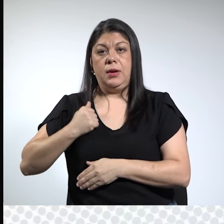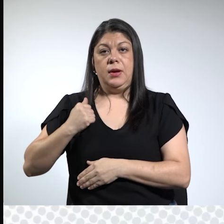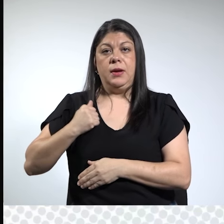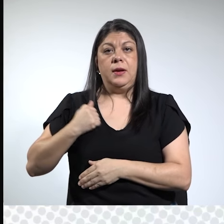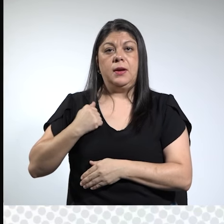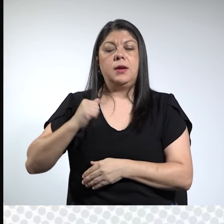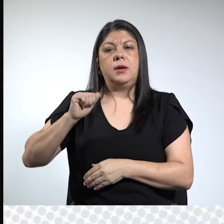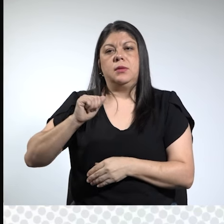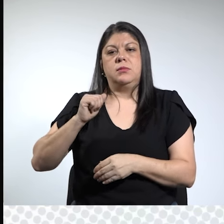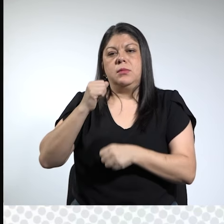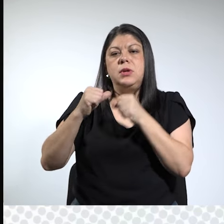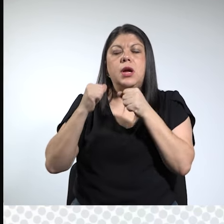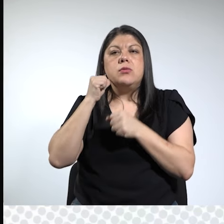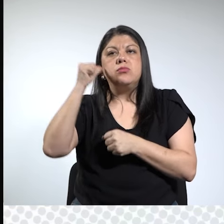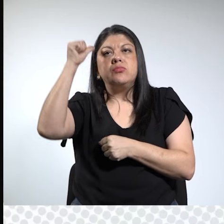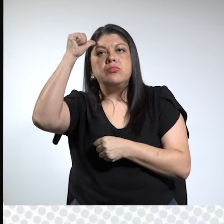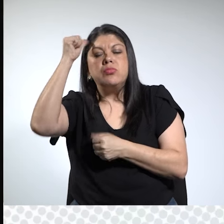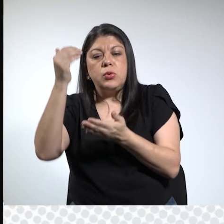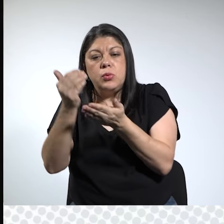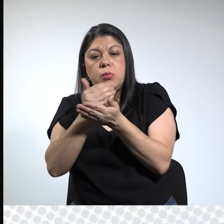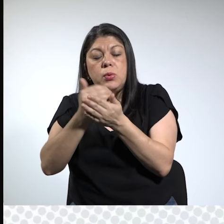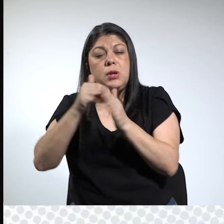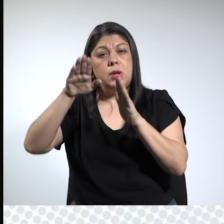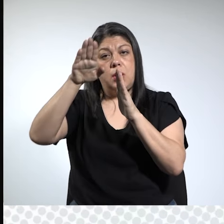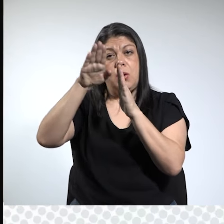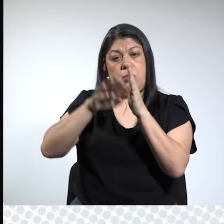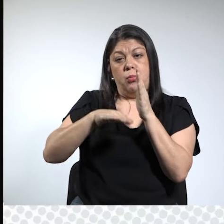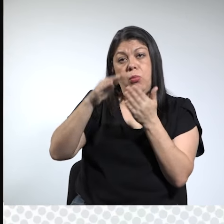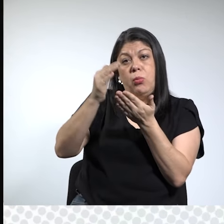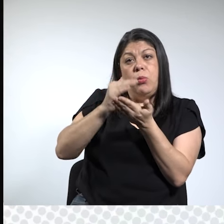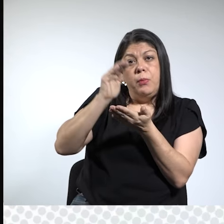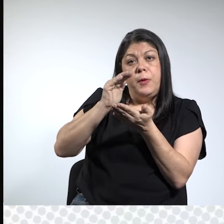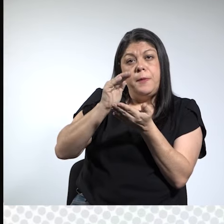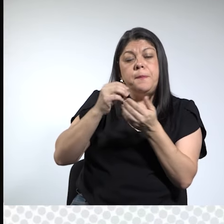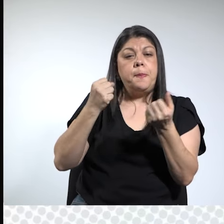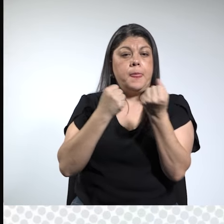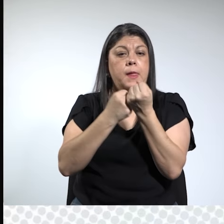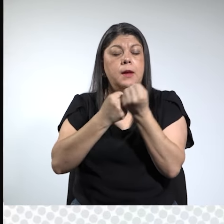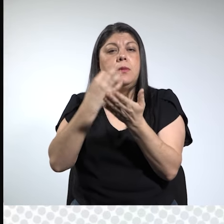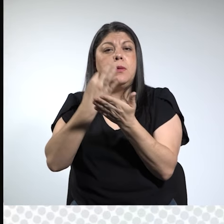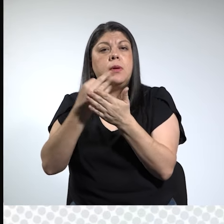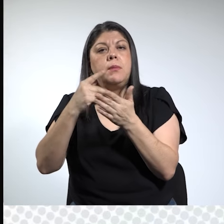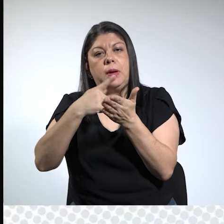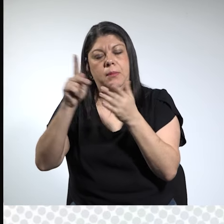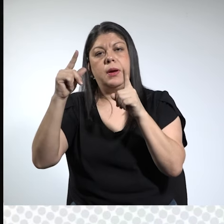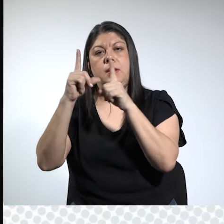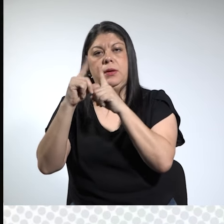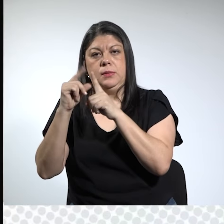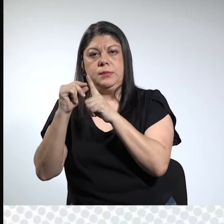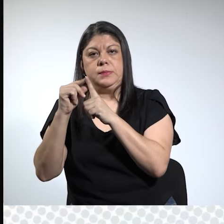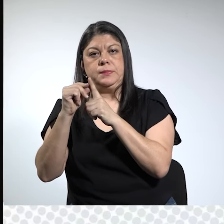persona en tercera edad que tiene ingresos muy bajos porque su pensión es así, tiene un apoyo financiero para pagar un alquiler.